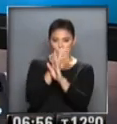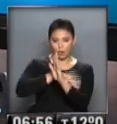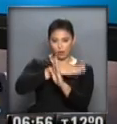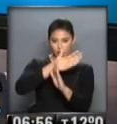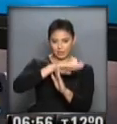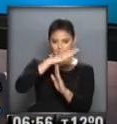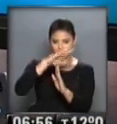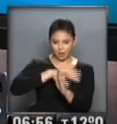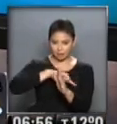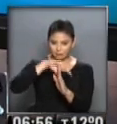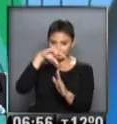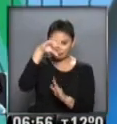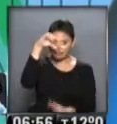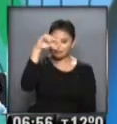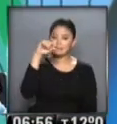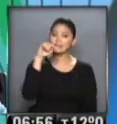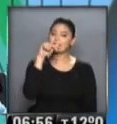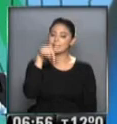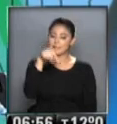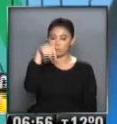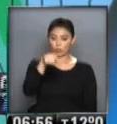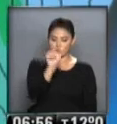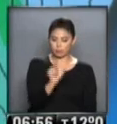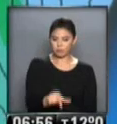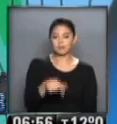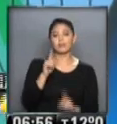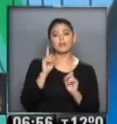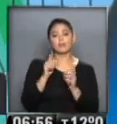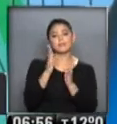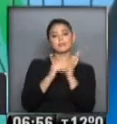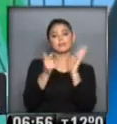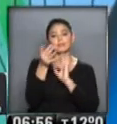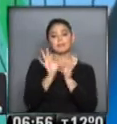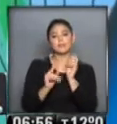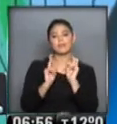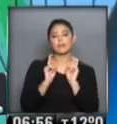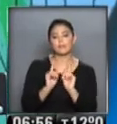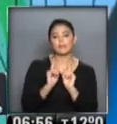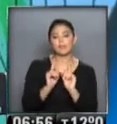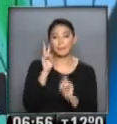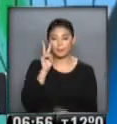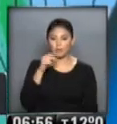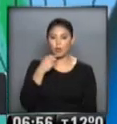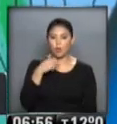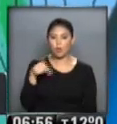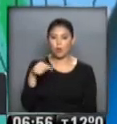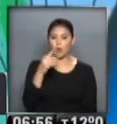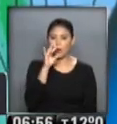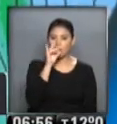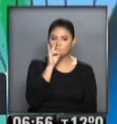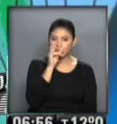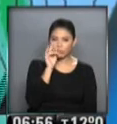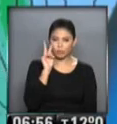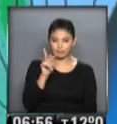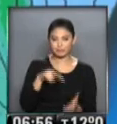la Patagonia, allí persistirán las nevadas. Lo podemos ver en el color ese azul, azul fuerte,